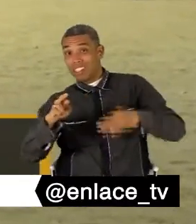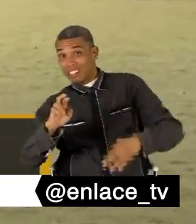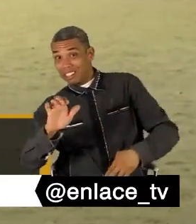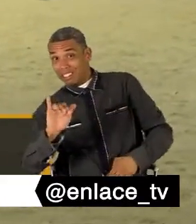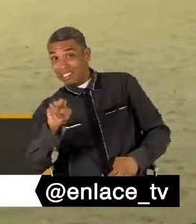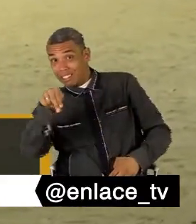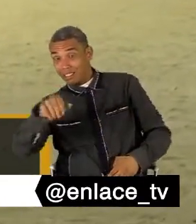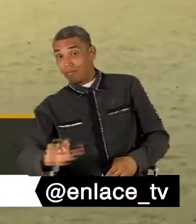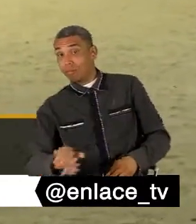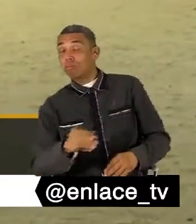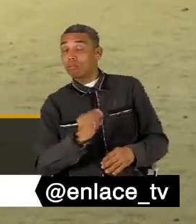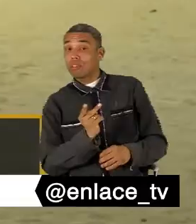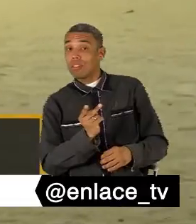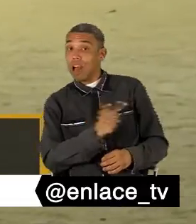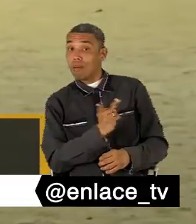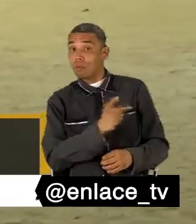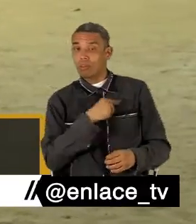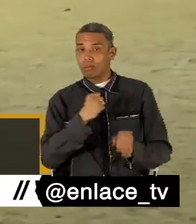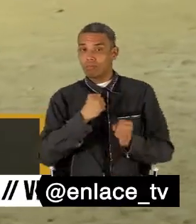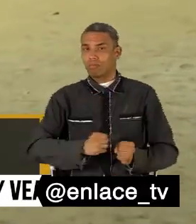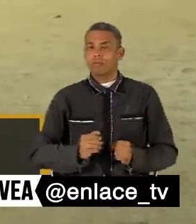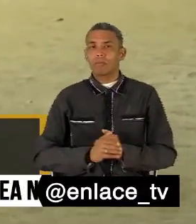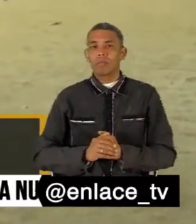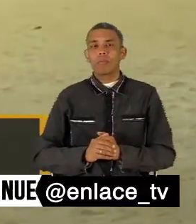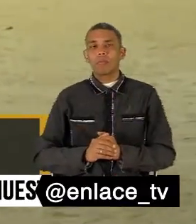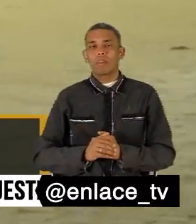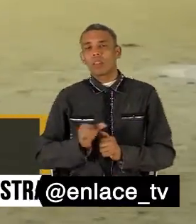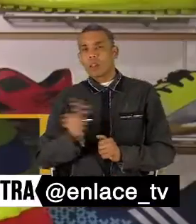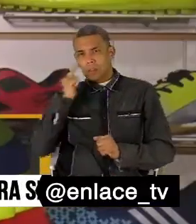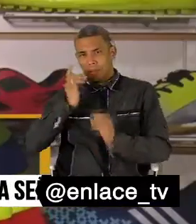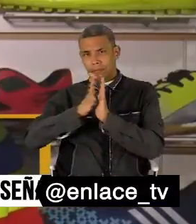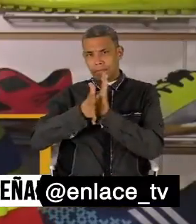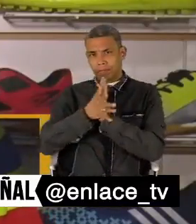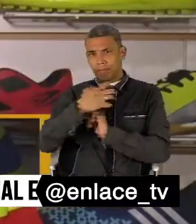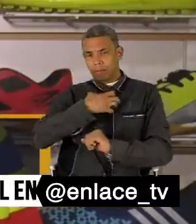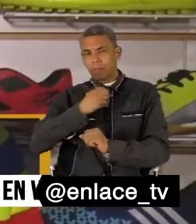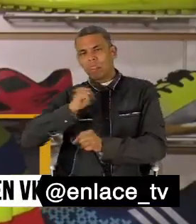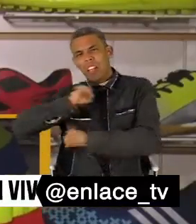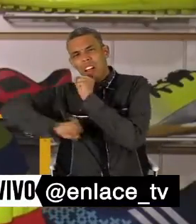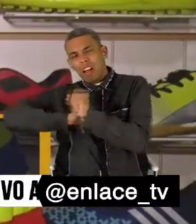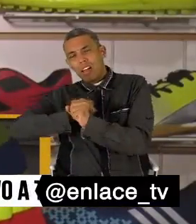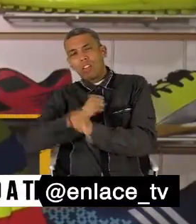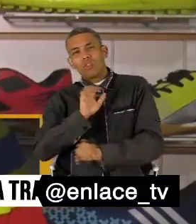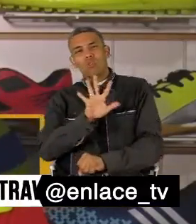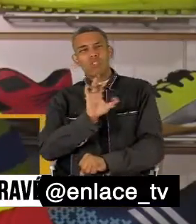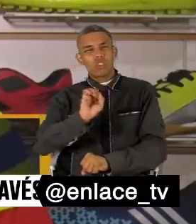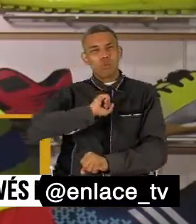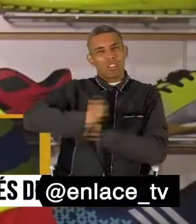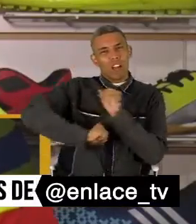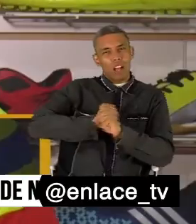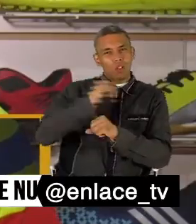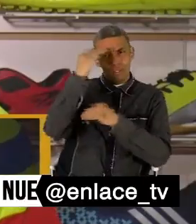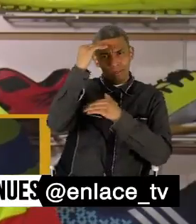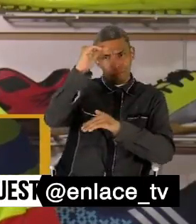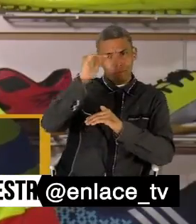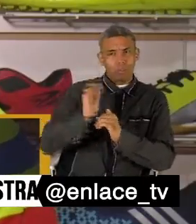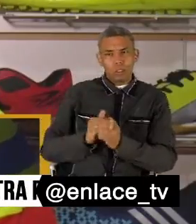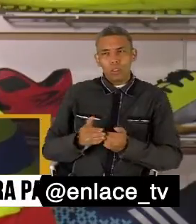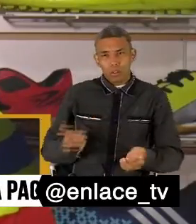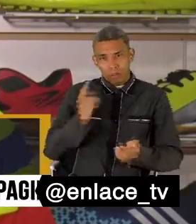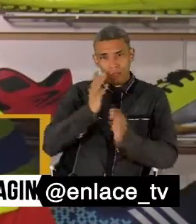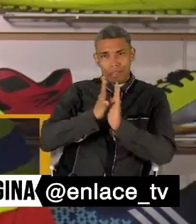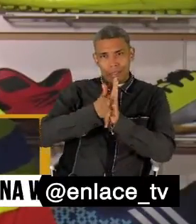League, cuyos últimos encuentros tuvieron lugar durante este puente festivo. Hablando de la Champions, el torneo de minifútbol, Champions